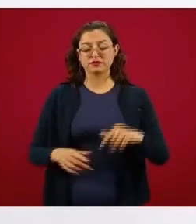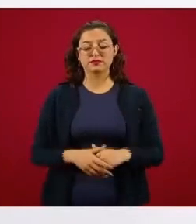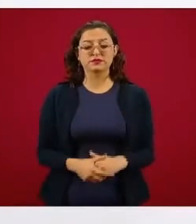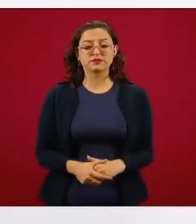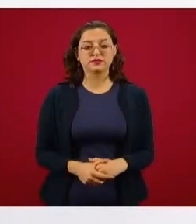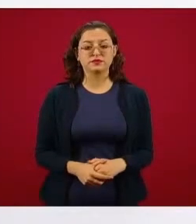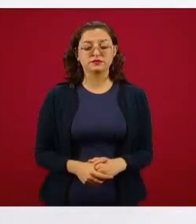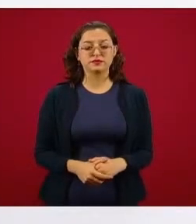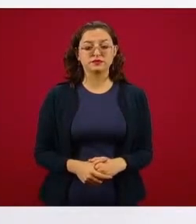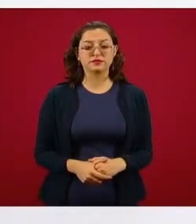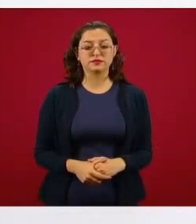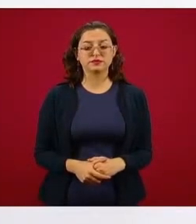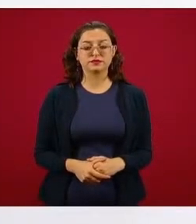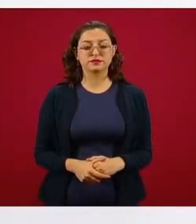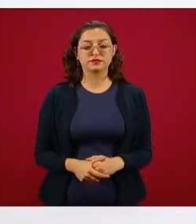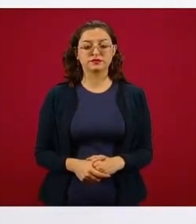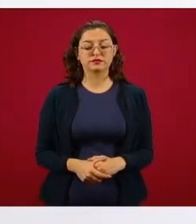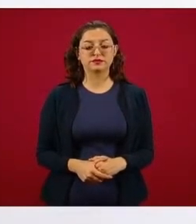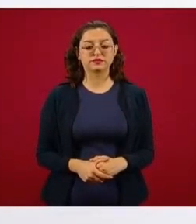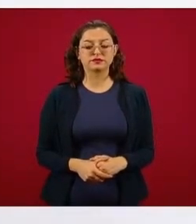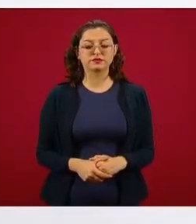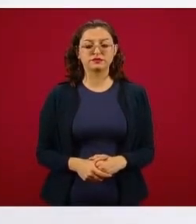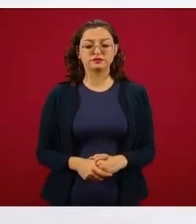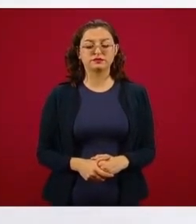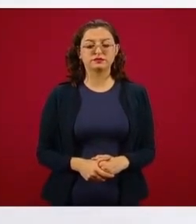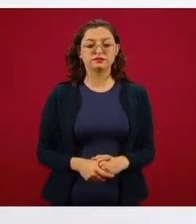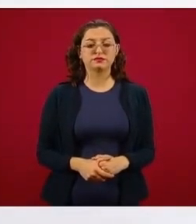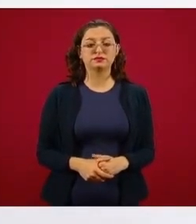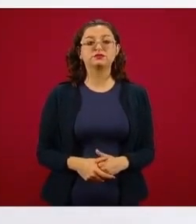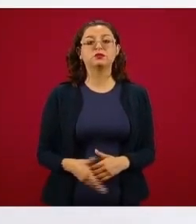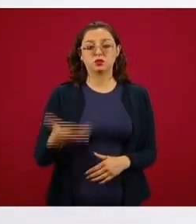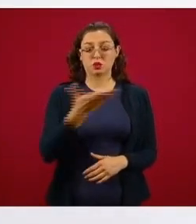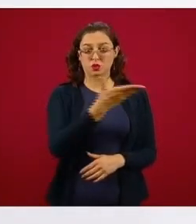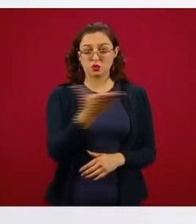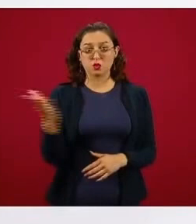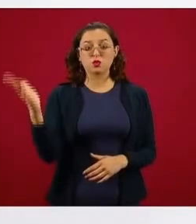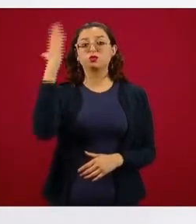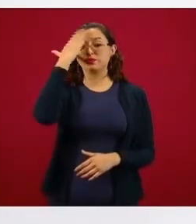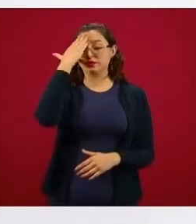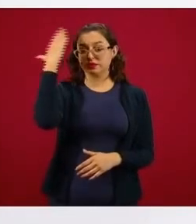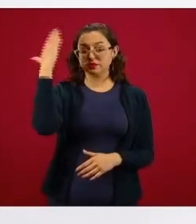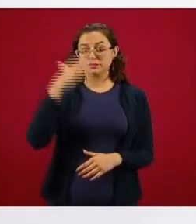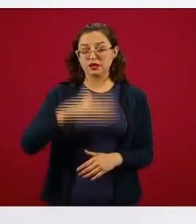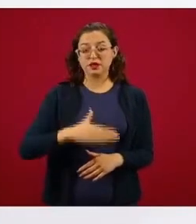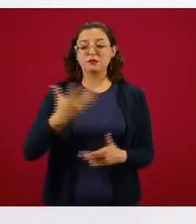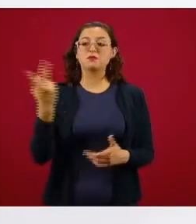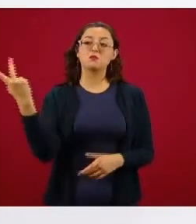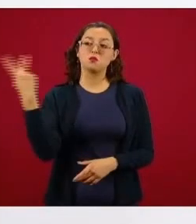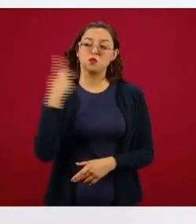sabido, estamos llevando a cabo una auténtica transformación política,